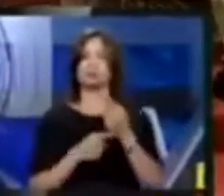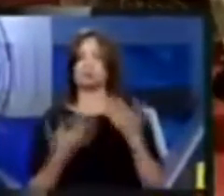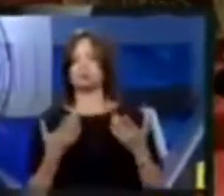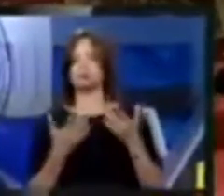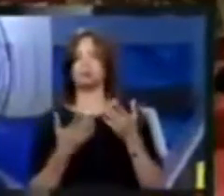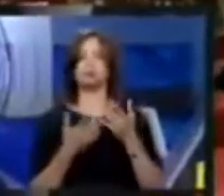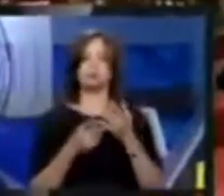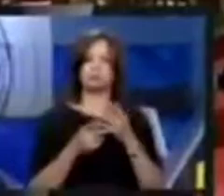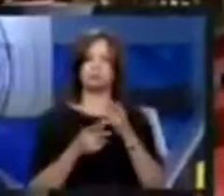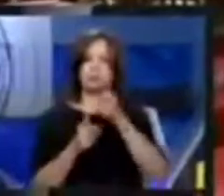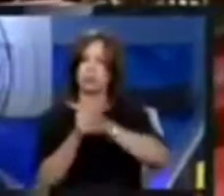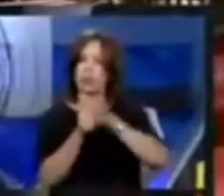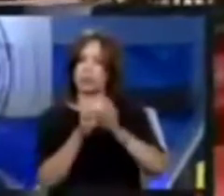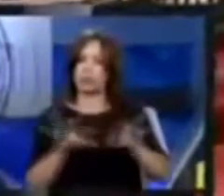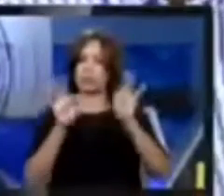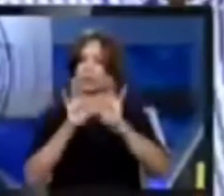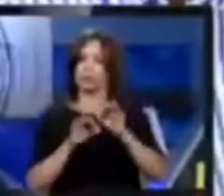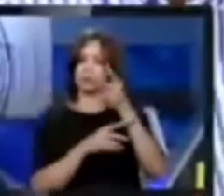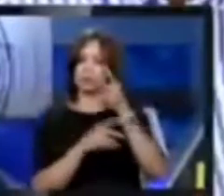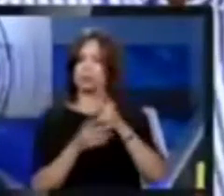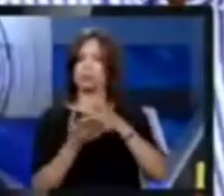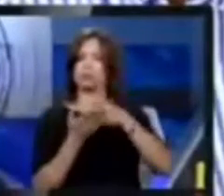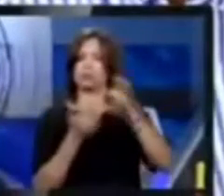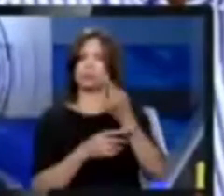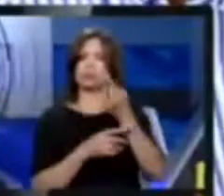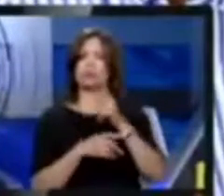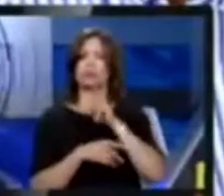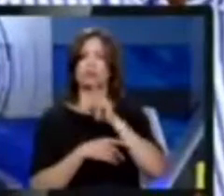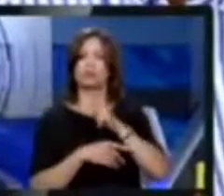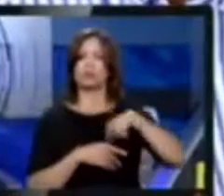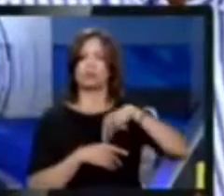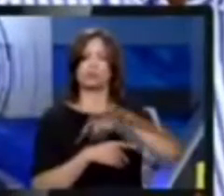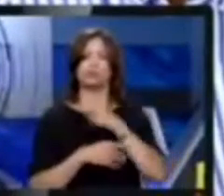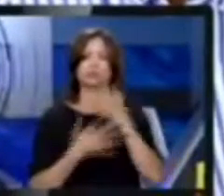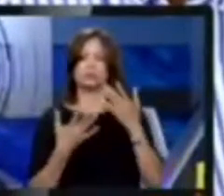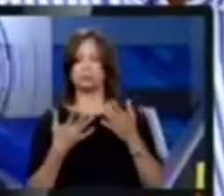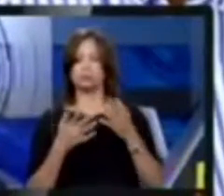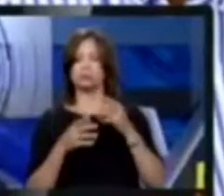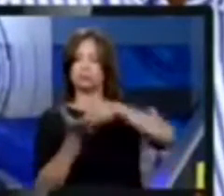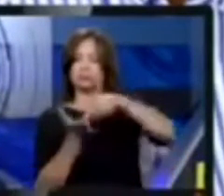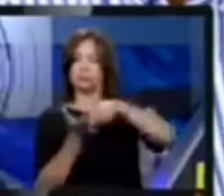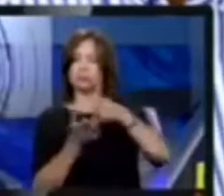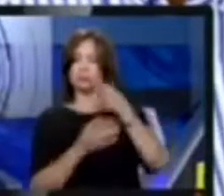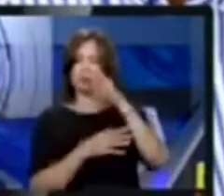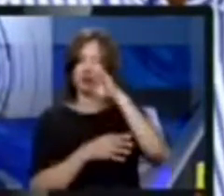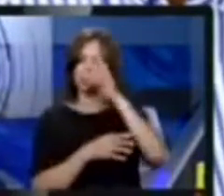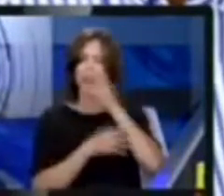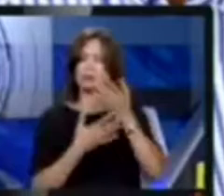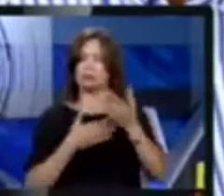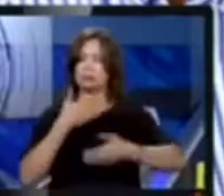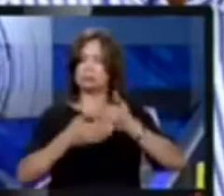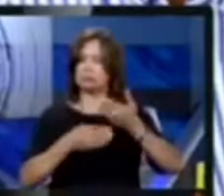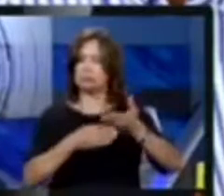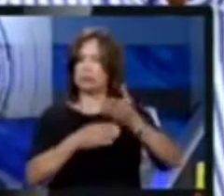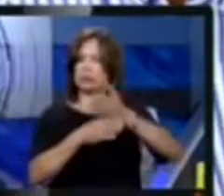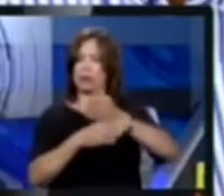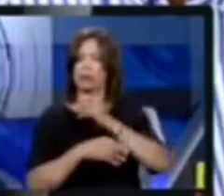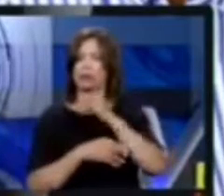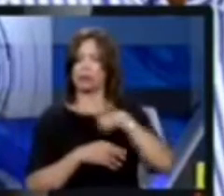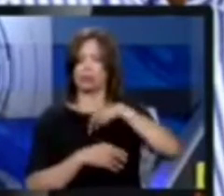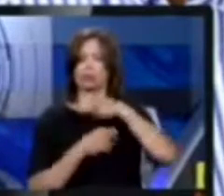e importancia de cada proyecto. Y dijo, estamos endeudando al país de una manera desordenada